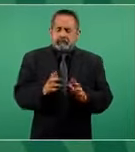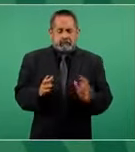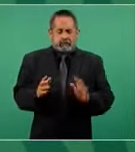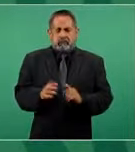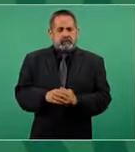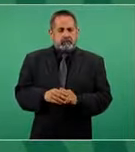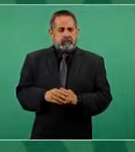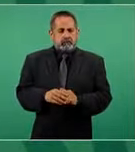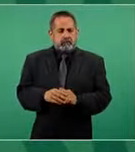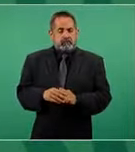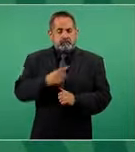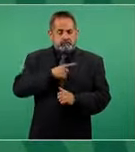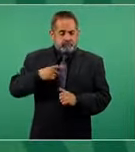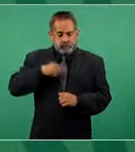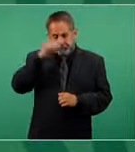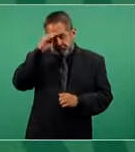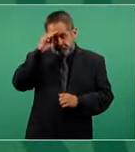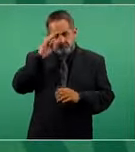Tenemos que